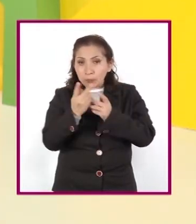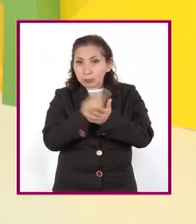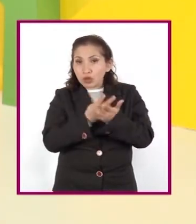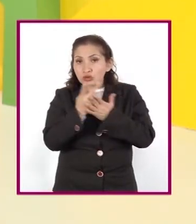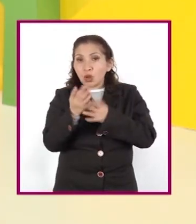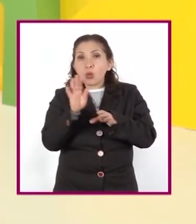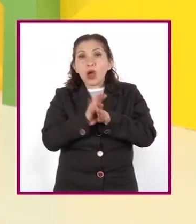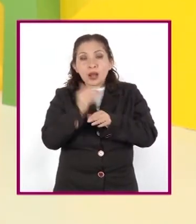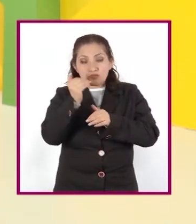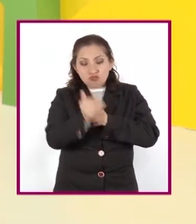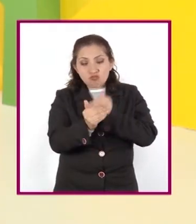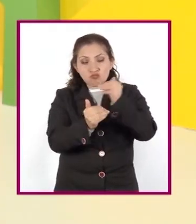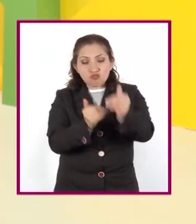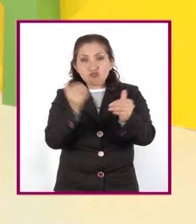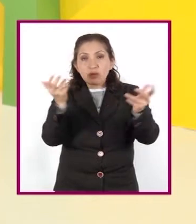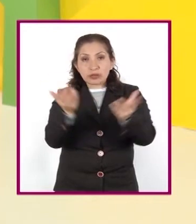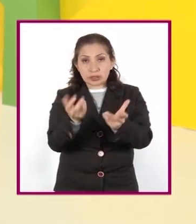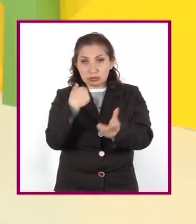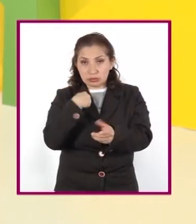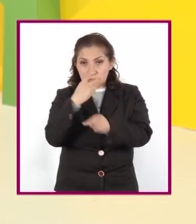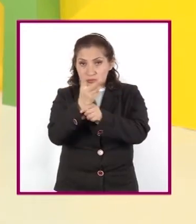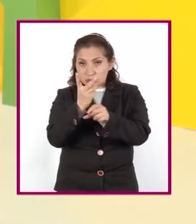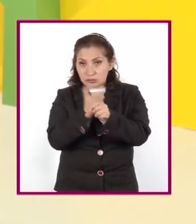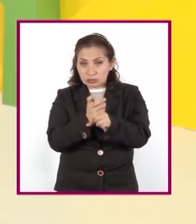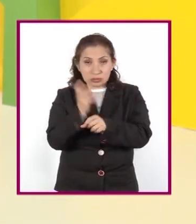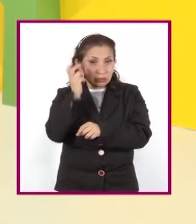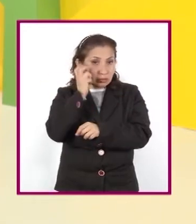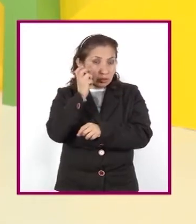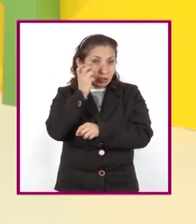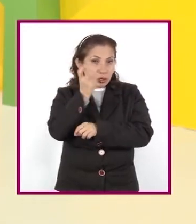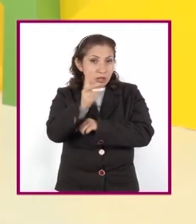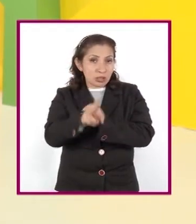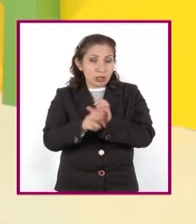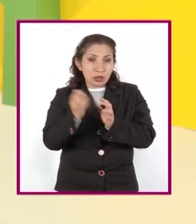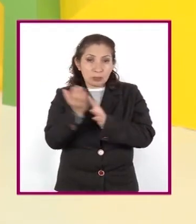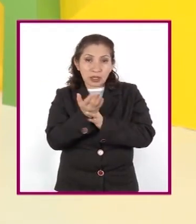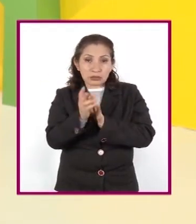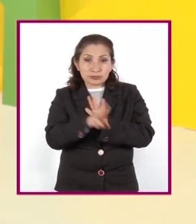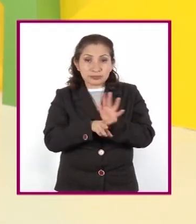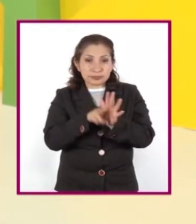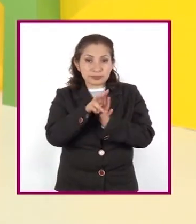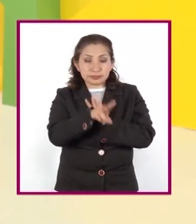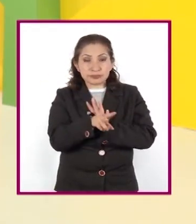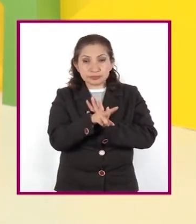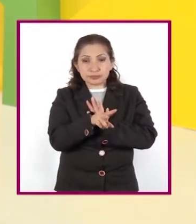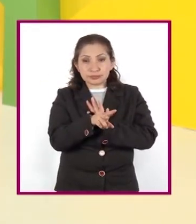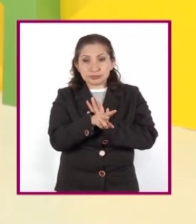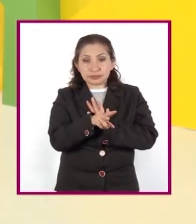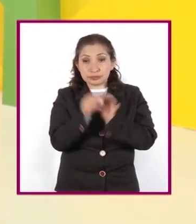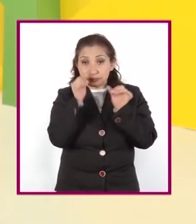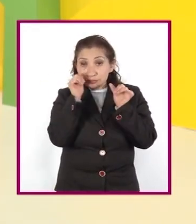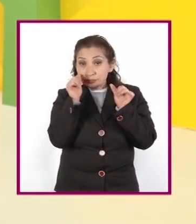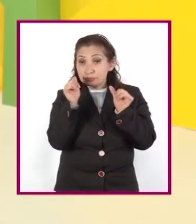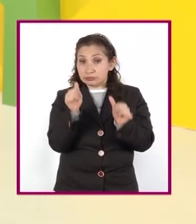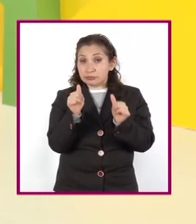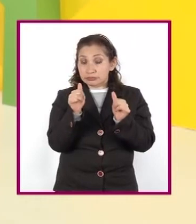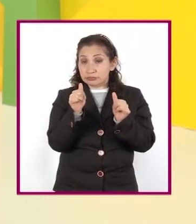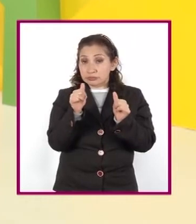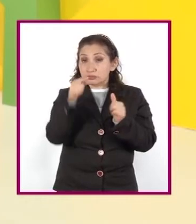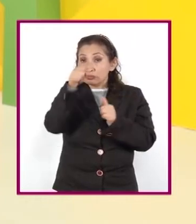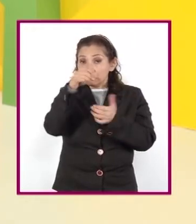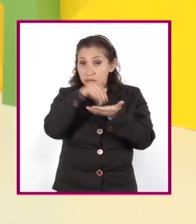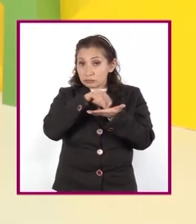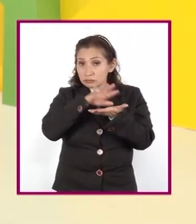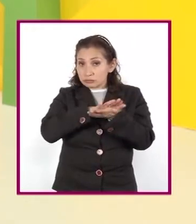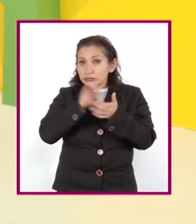pasos deben seguir. Les invito a ver y escuchar el siguiente fragmento audiovisual. Presten atención y tomen